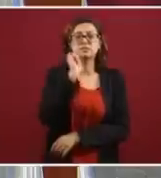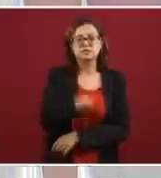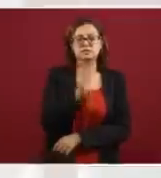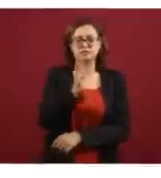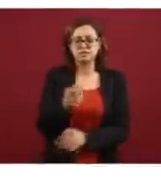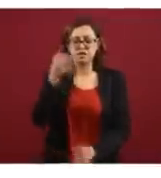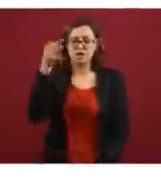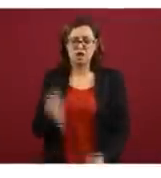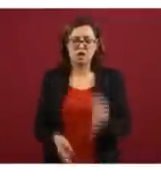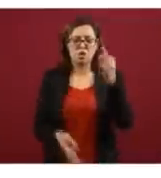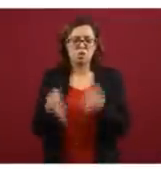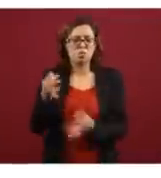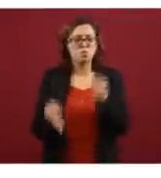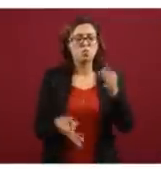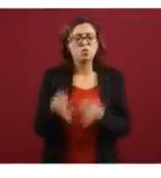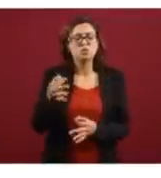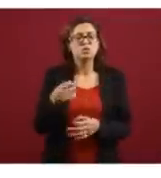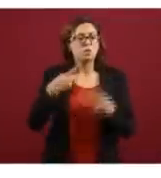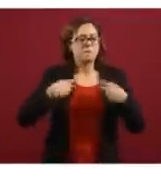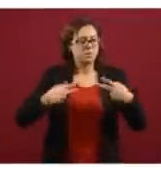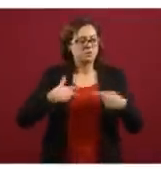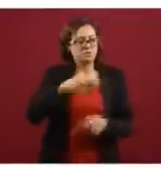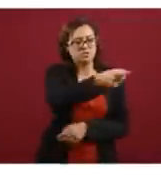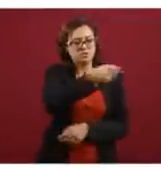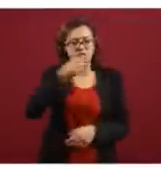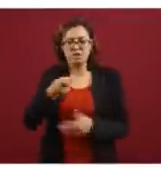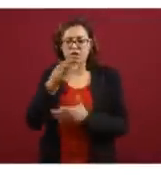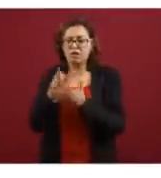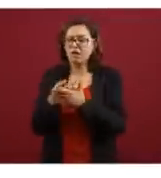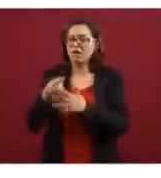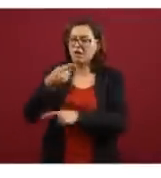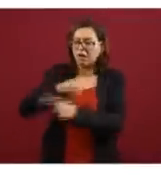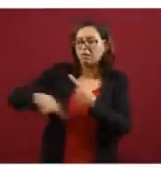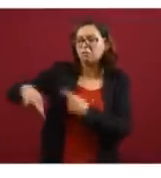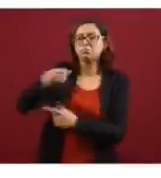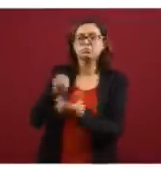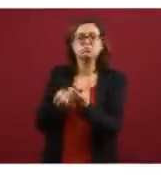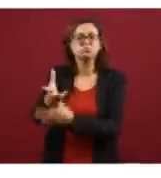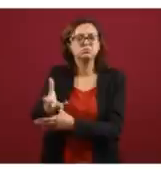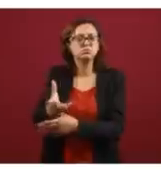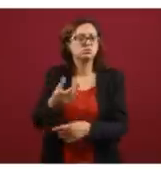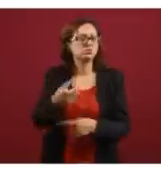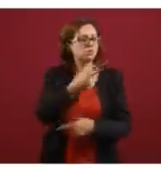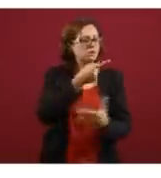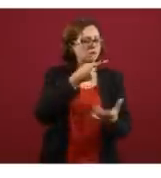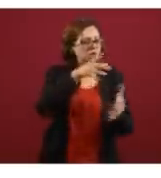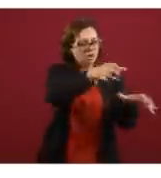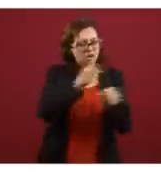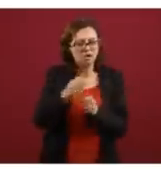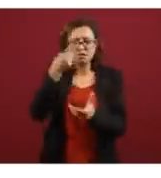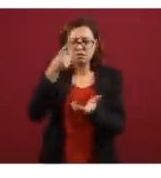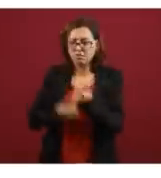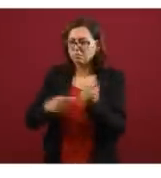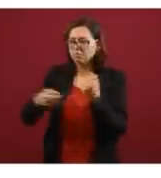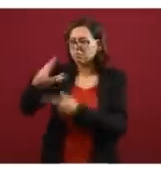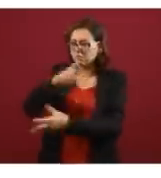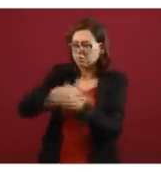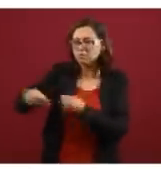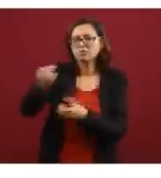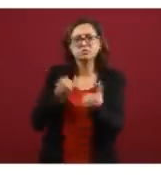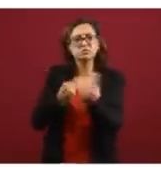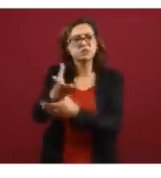giratoria. Se agregan ahora como delitos que requieren prisión preventiva, abuso o violencia sexual contra